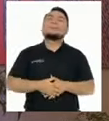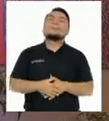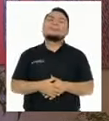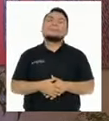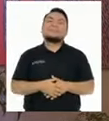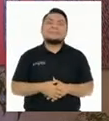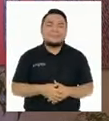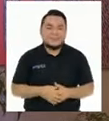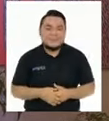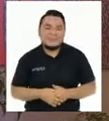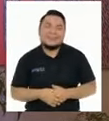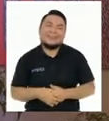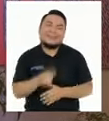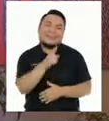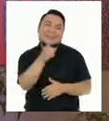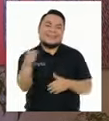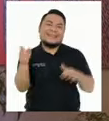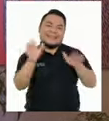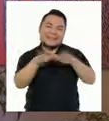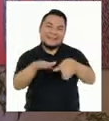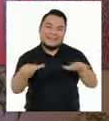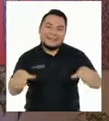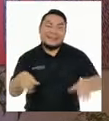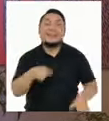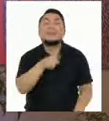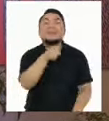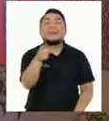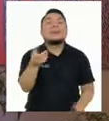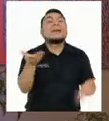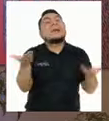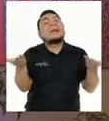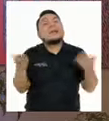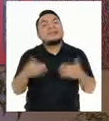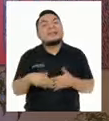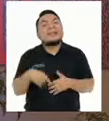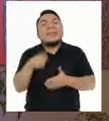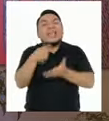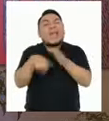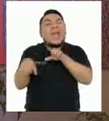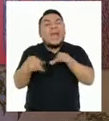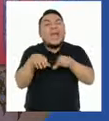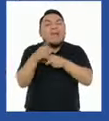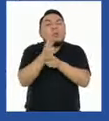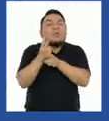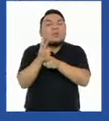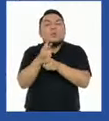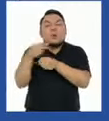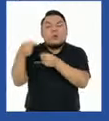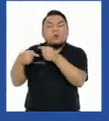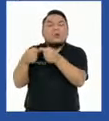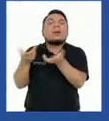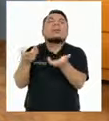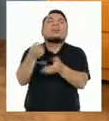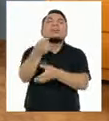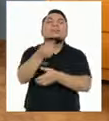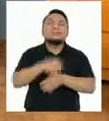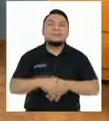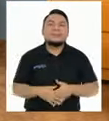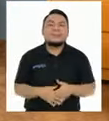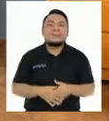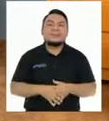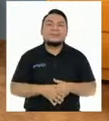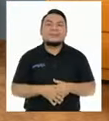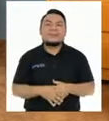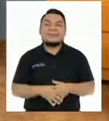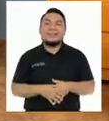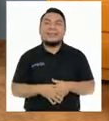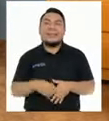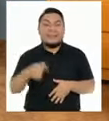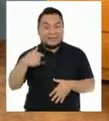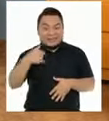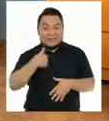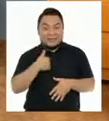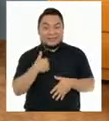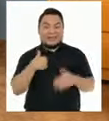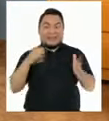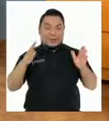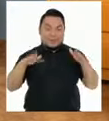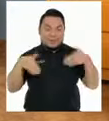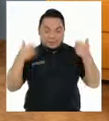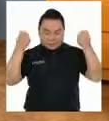Niñas y niños, ¿y ustedes qué rutinas de cuidados tienen? Yo ya me puedo